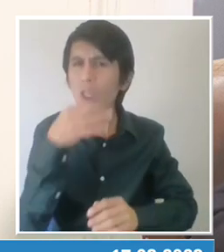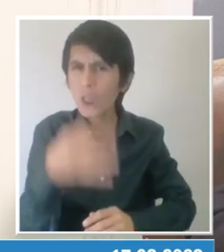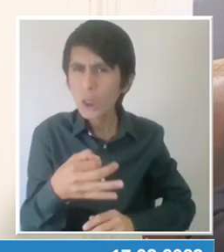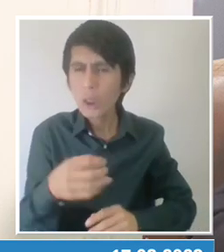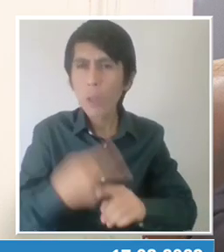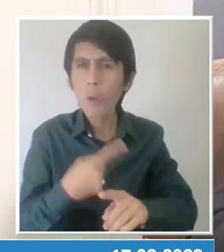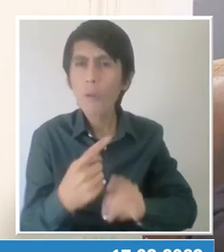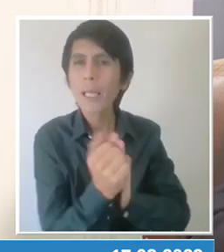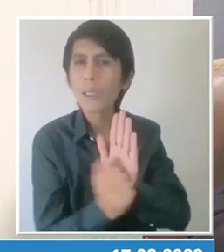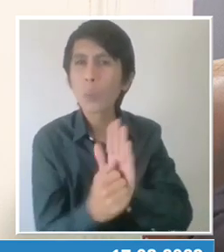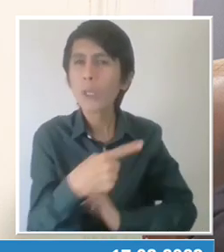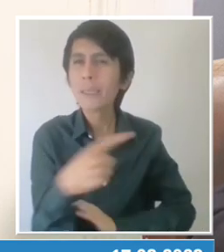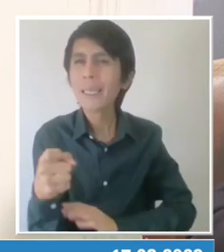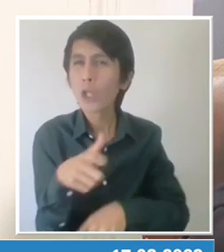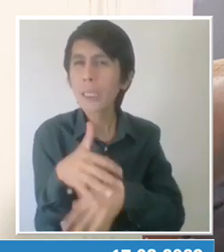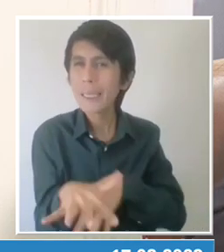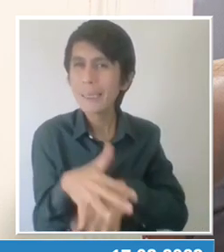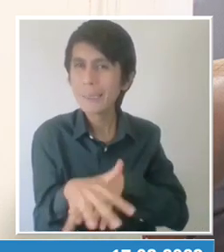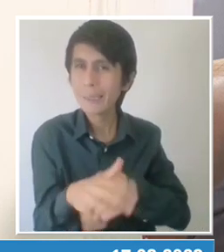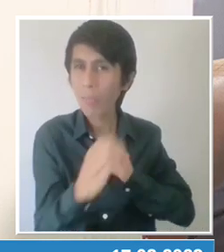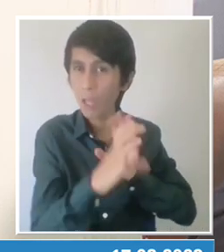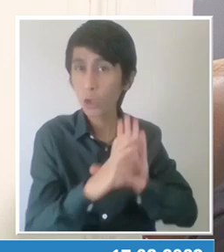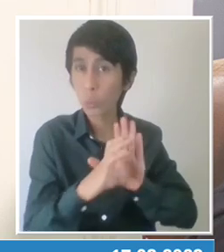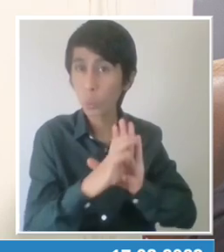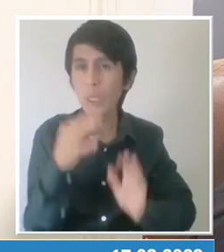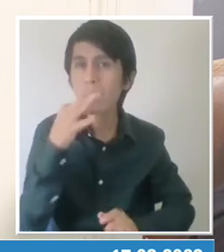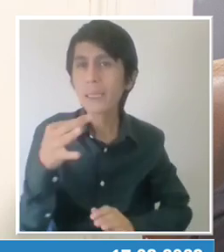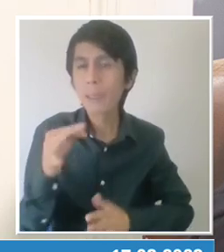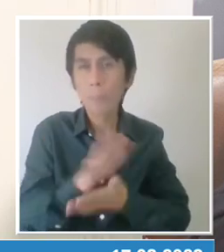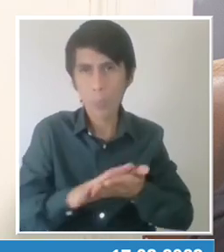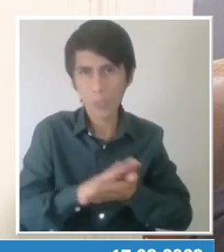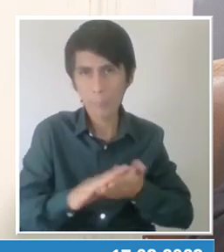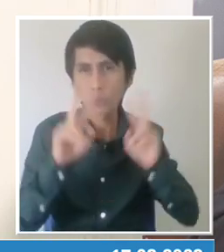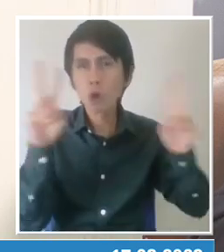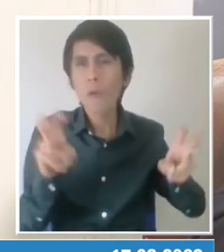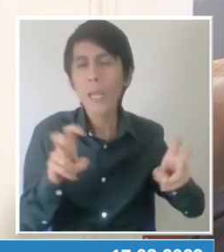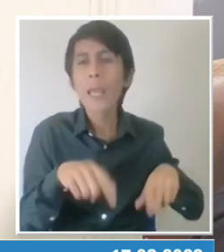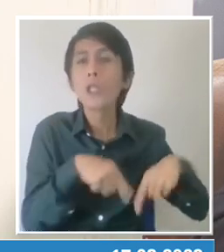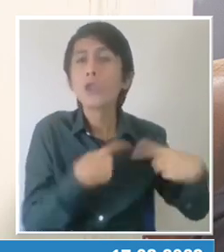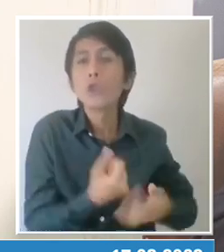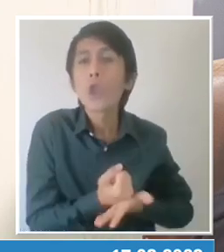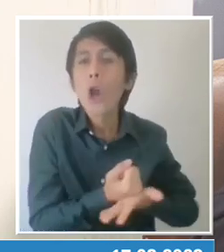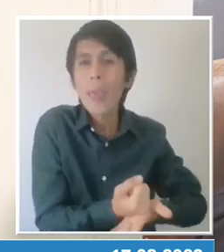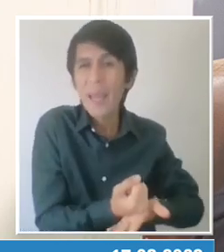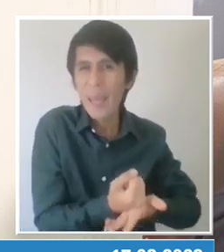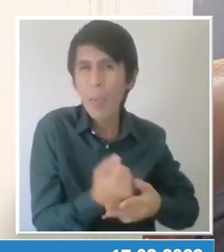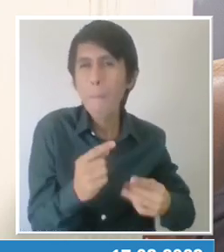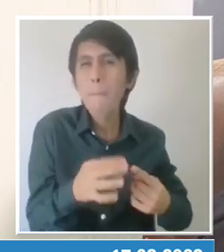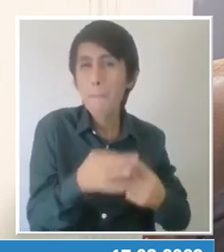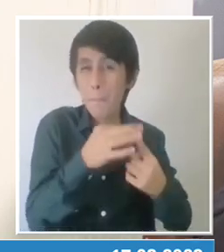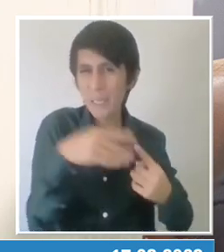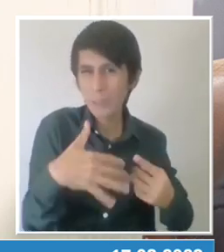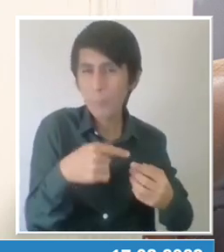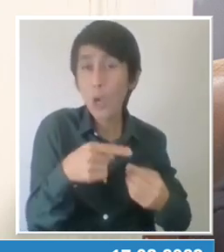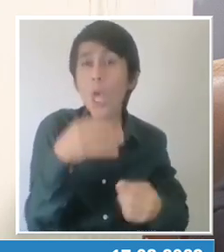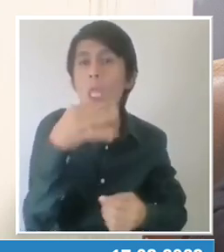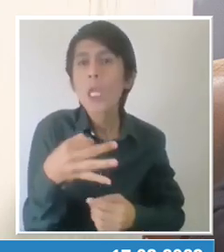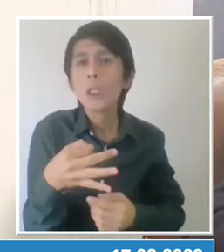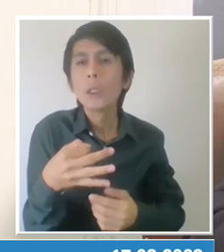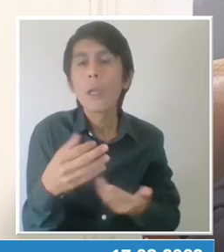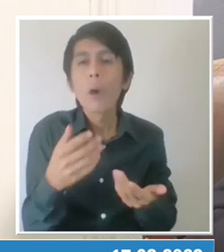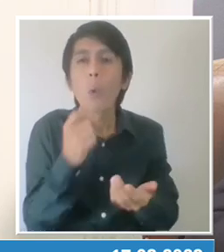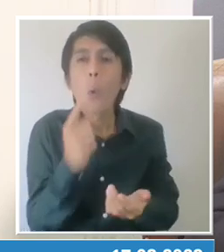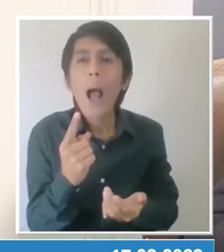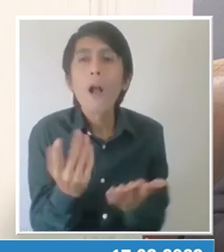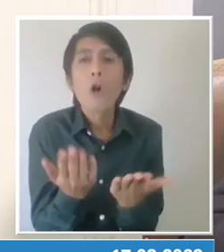que, a propósito de la solidaridad, se explicitan allí las condiciones que deben cumplirse con el objeto de avanzar en